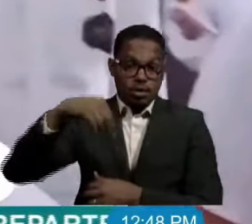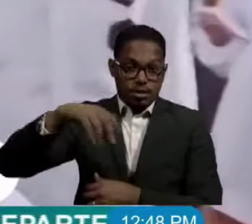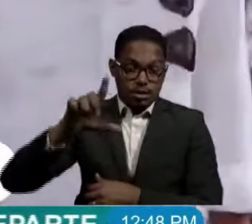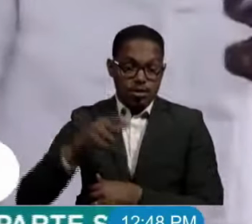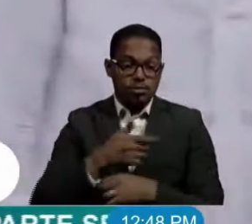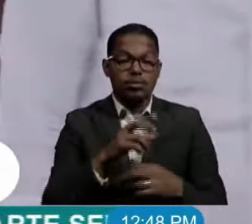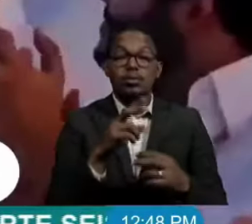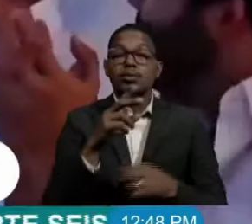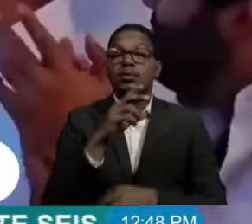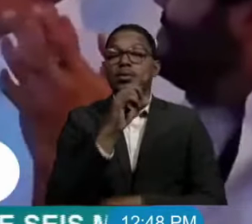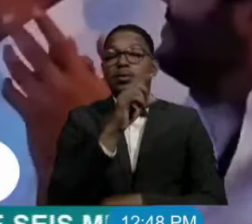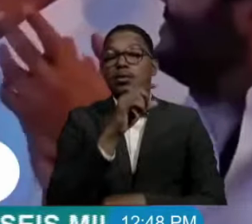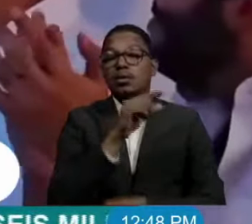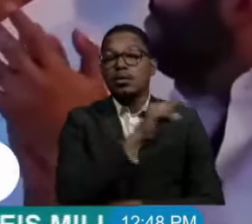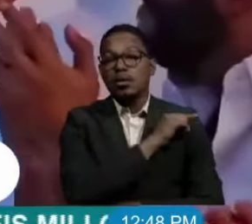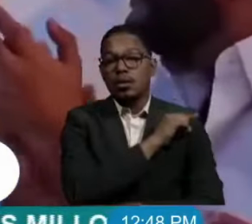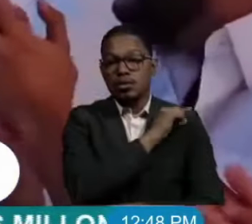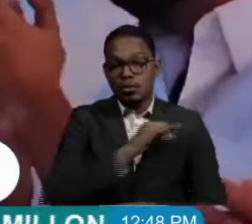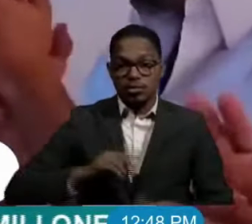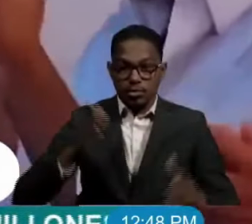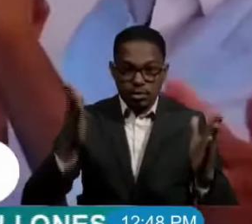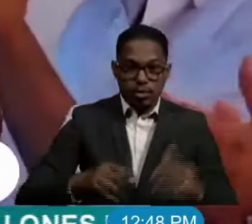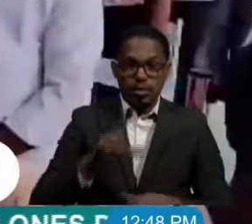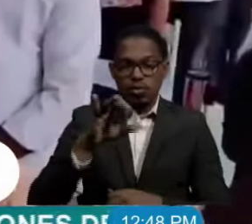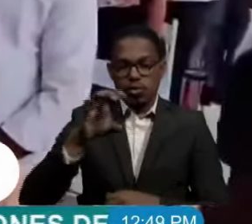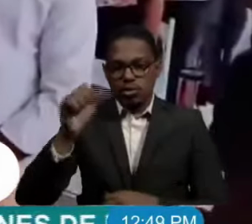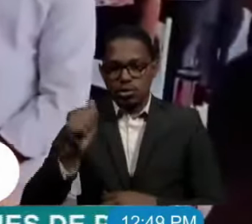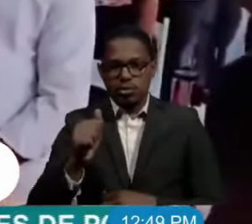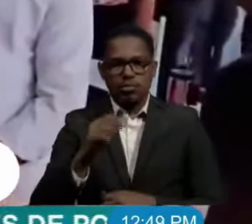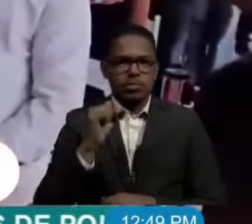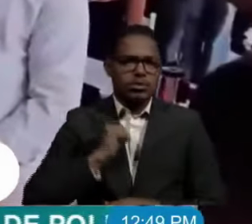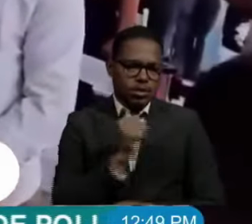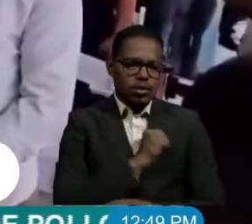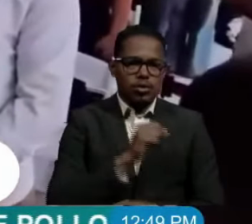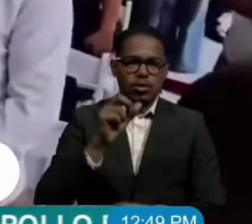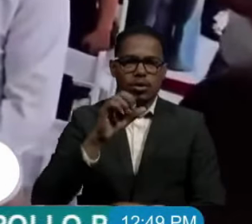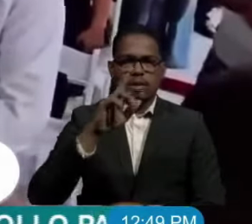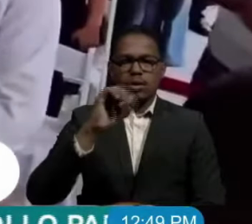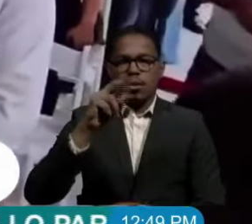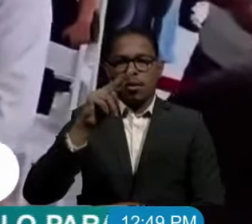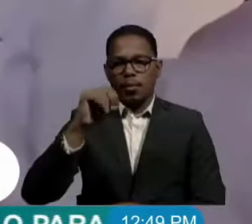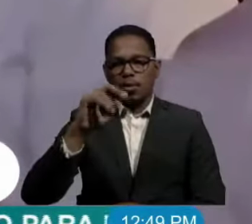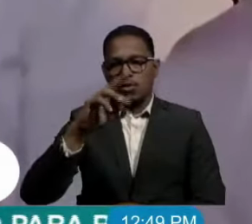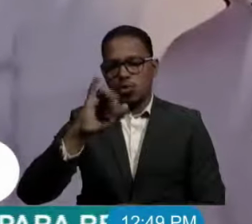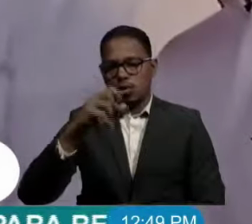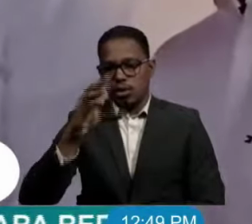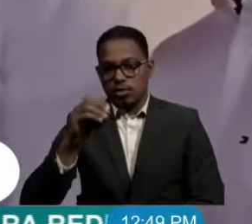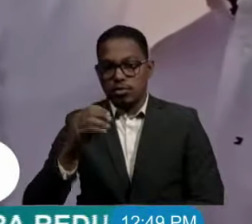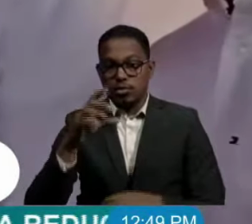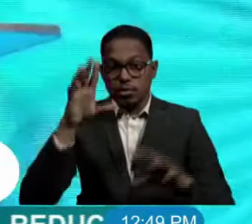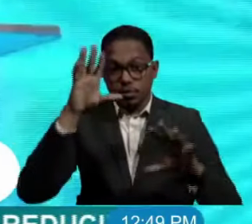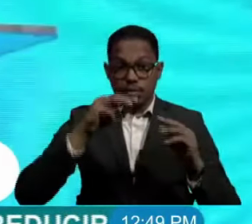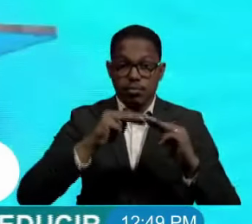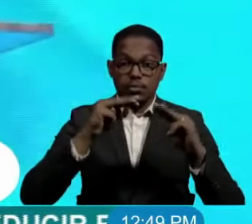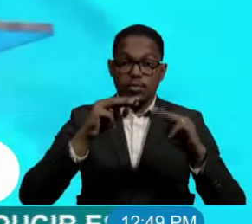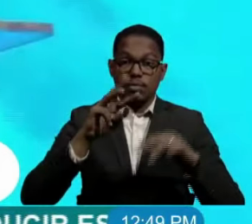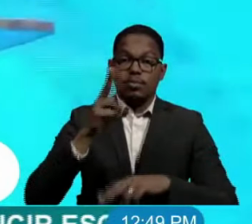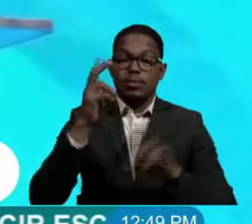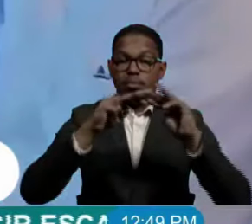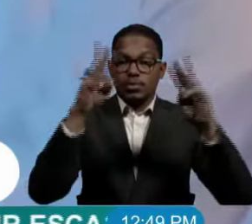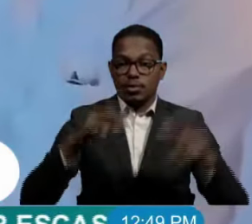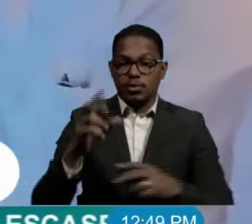gobernadora Luisa Jiménez de la Mota, el senador Ramón Rogelio Genao, el viceministro de Turismo Roberto Enrique, así como también